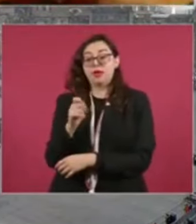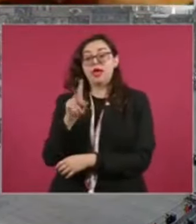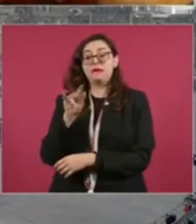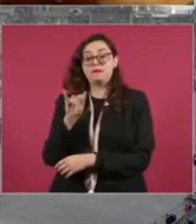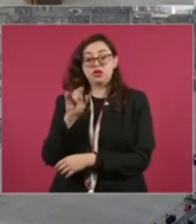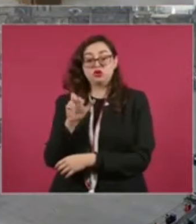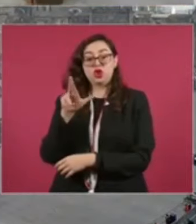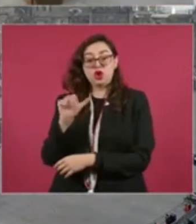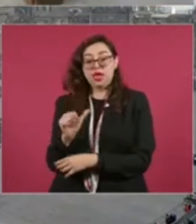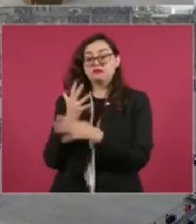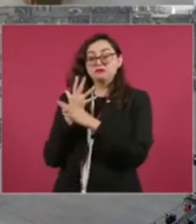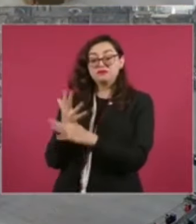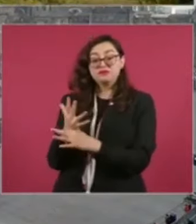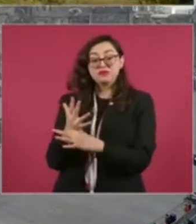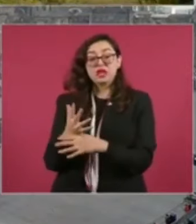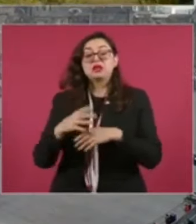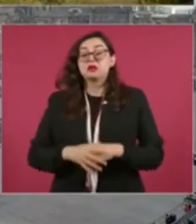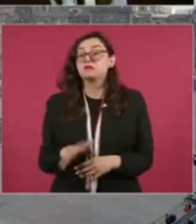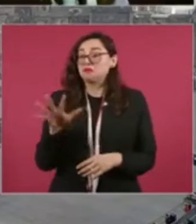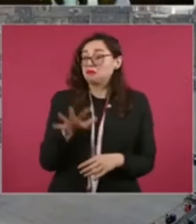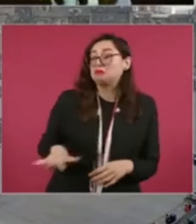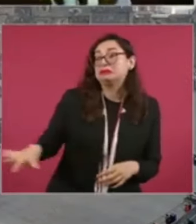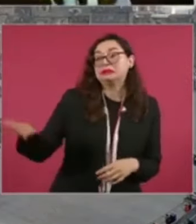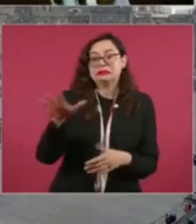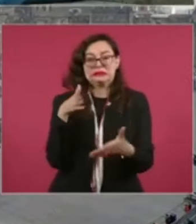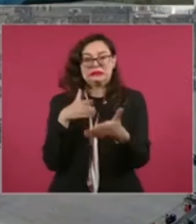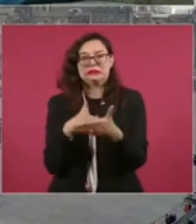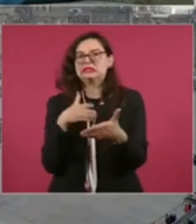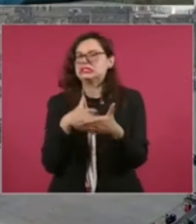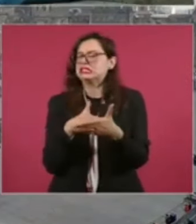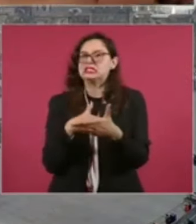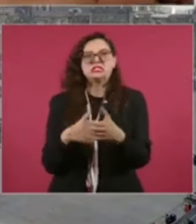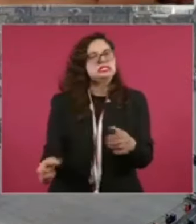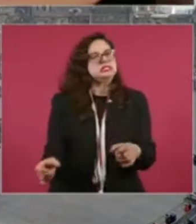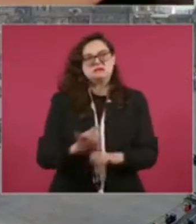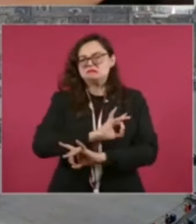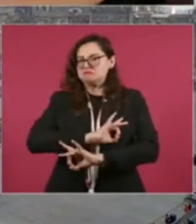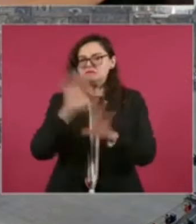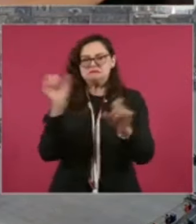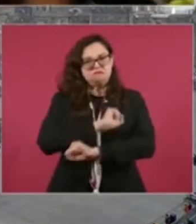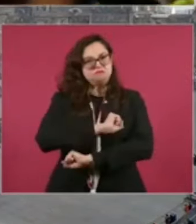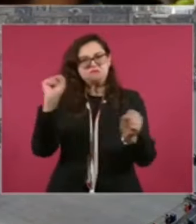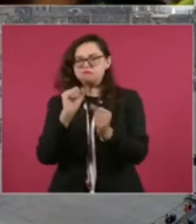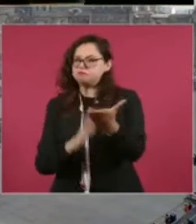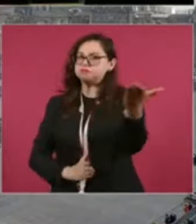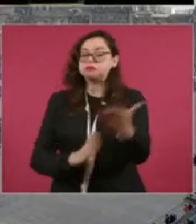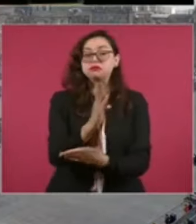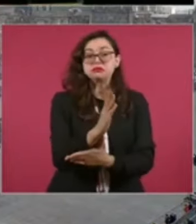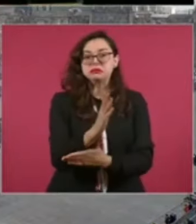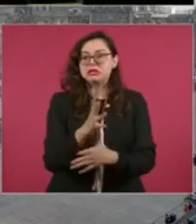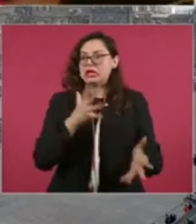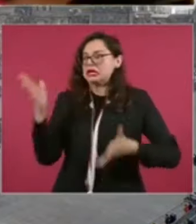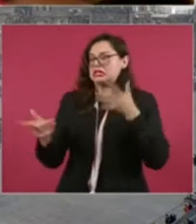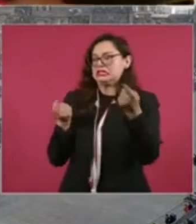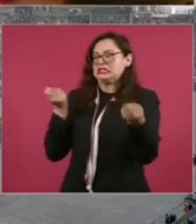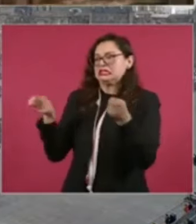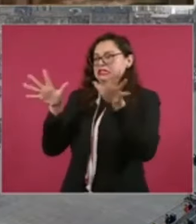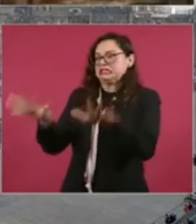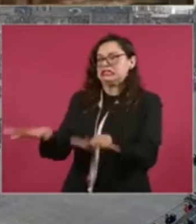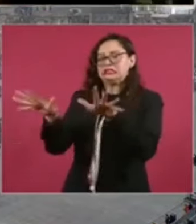casi ningún esfuerzo es bastante poderoso para detenerlo. Y nuestro pueblo ha expresado su